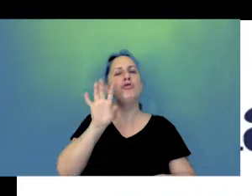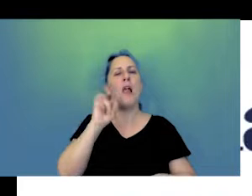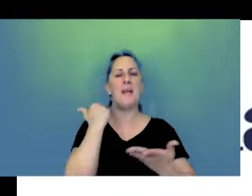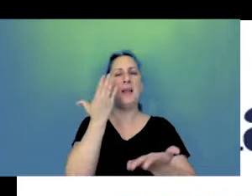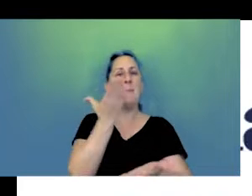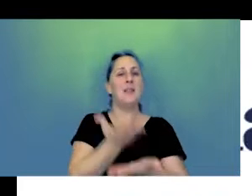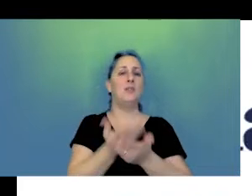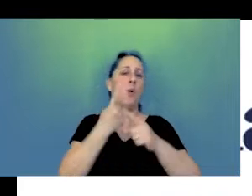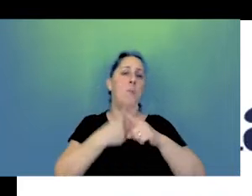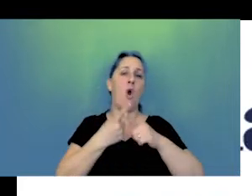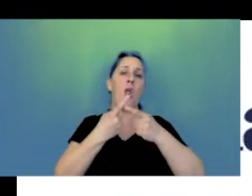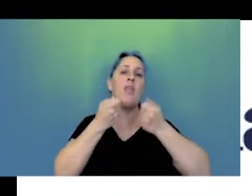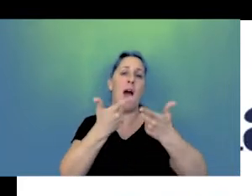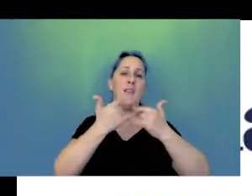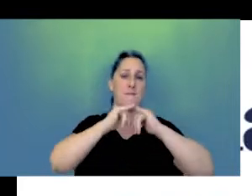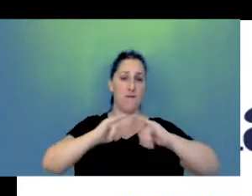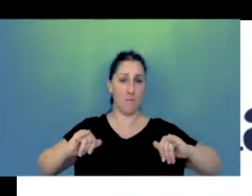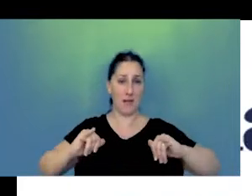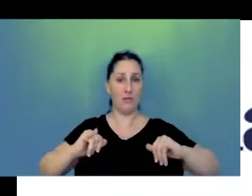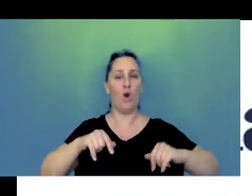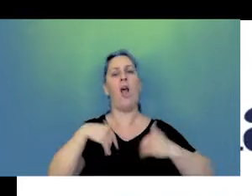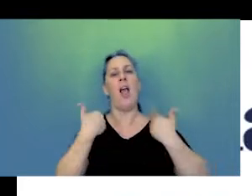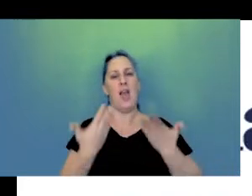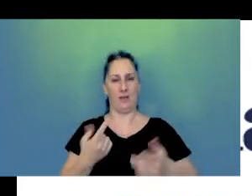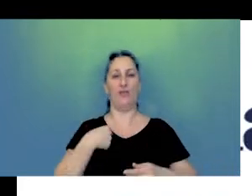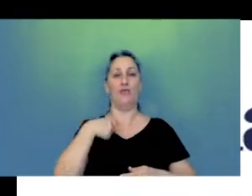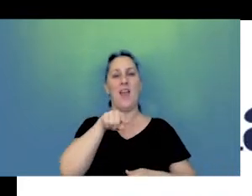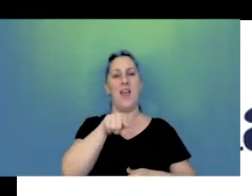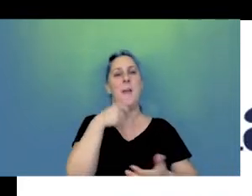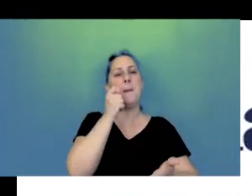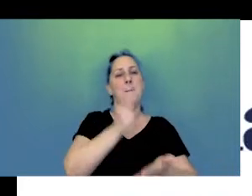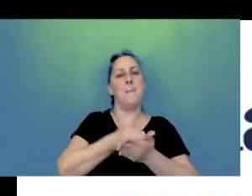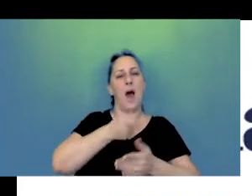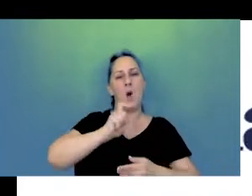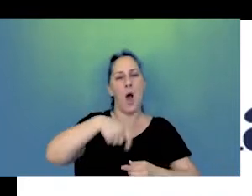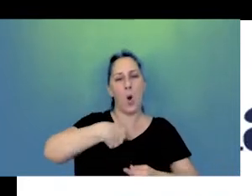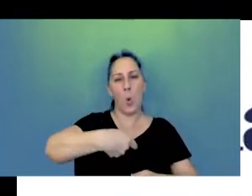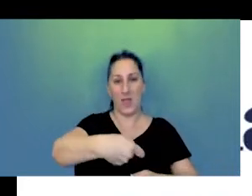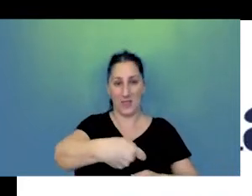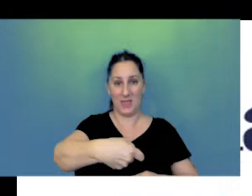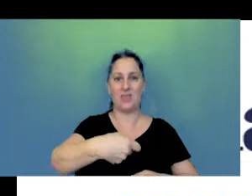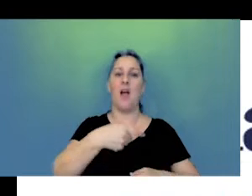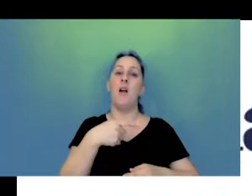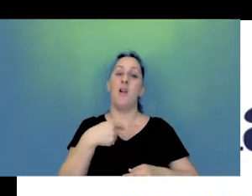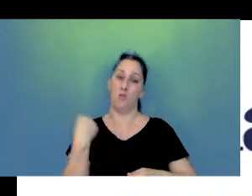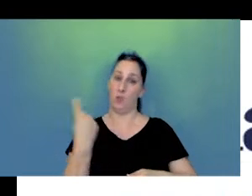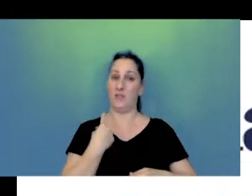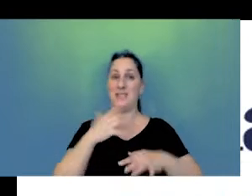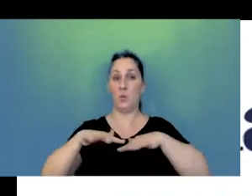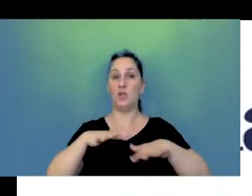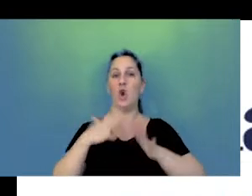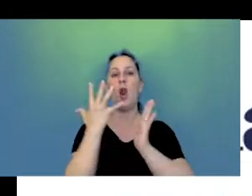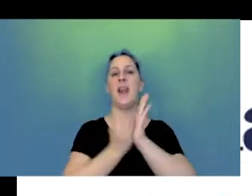título informativo, podré tomarlo como pago a cuenta contra, en el caso nuestro, mis retenciones